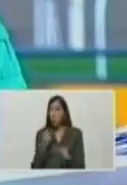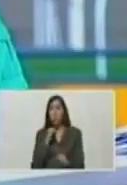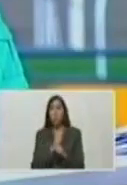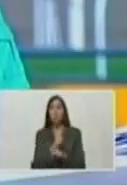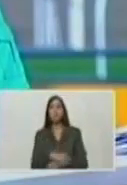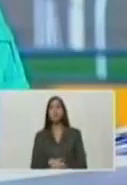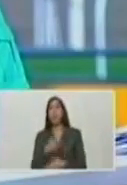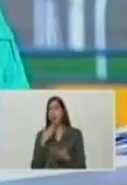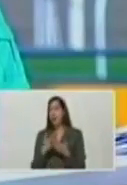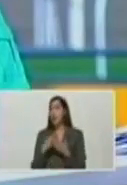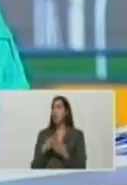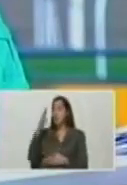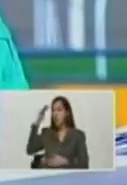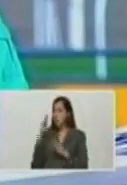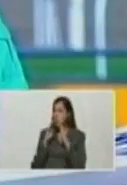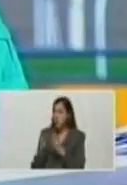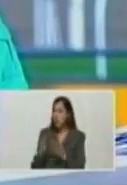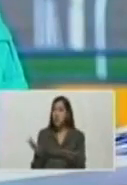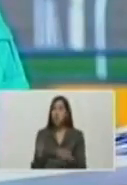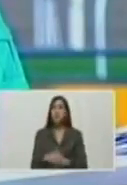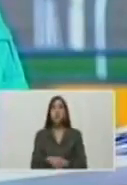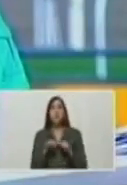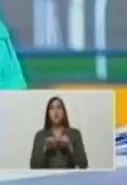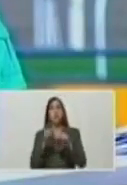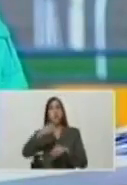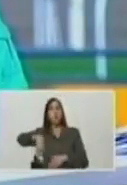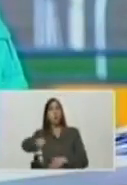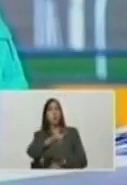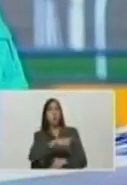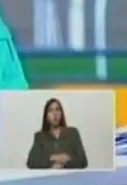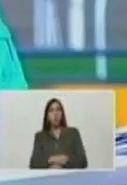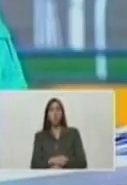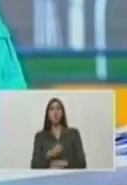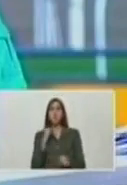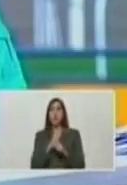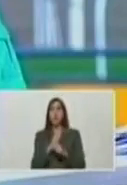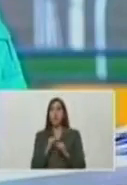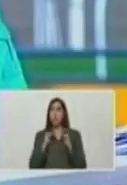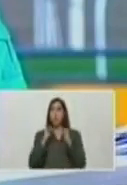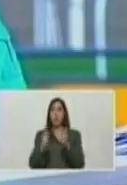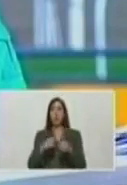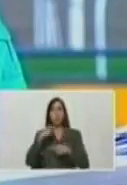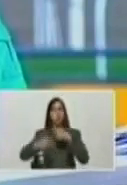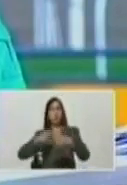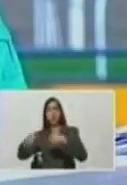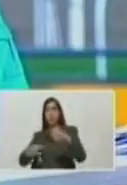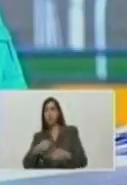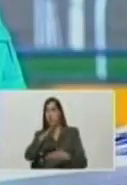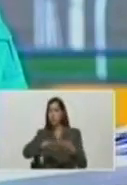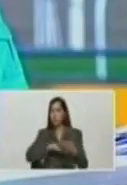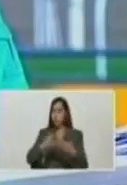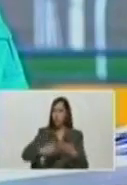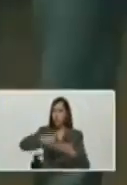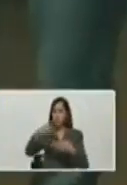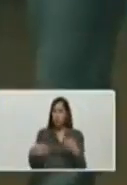que Dios te bendiga, Yelitz. Y sigan ustedes a ponerse las pilas recargadas. Todos los días, una agenda organizada.